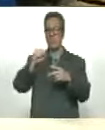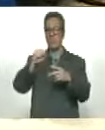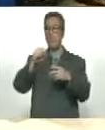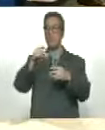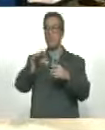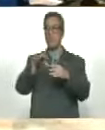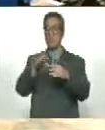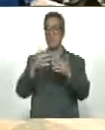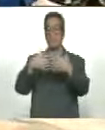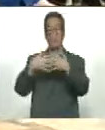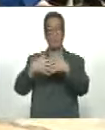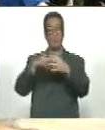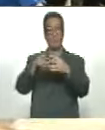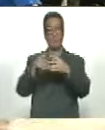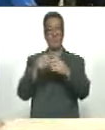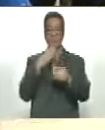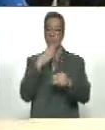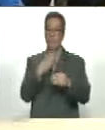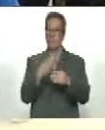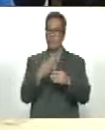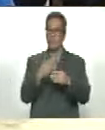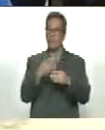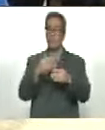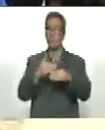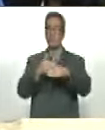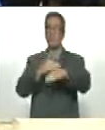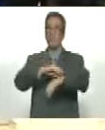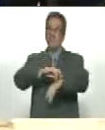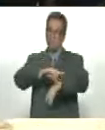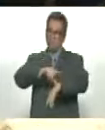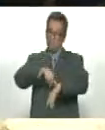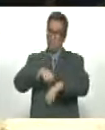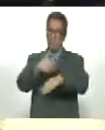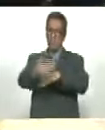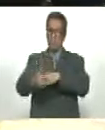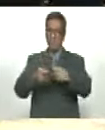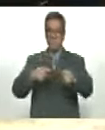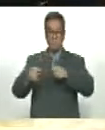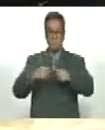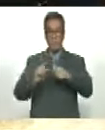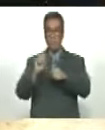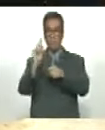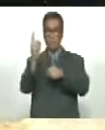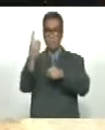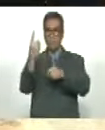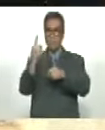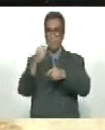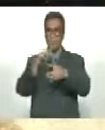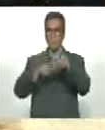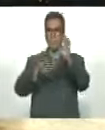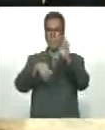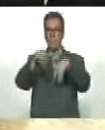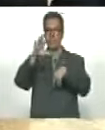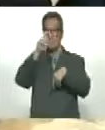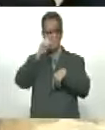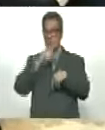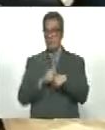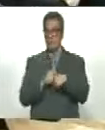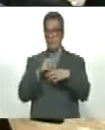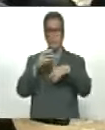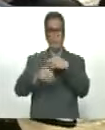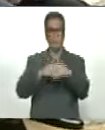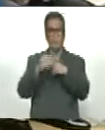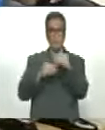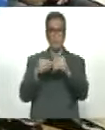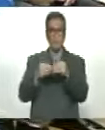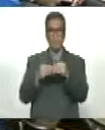Anónima, relacionado a la solicitud de prórroga del ejercicio de la actividad primaria por 15 años, efectuadas